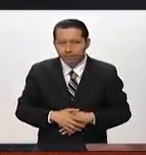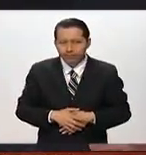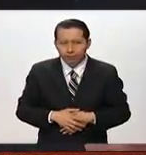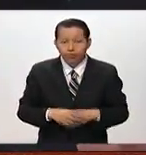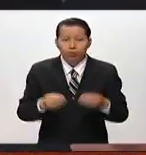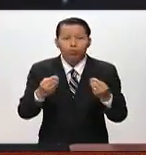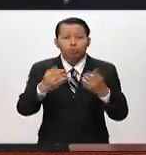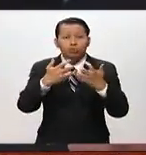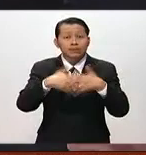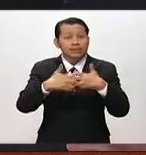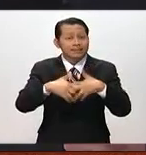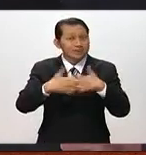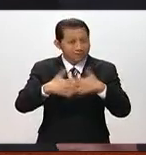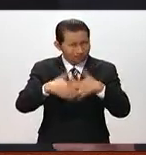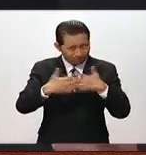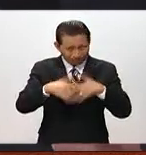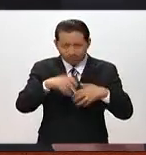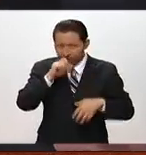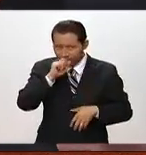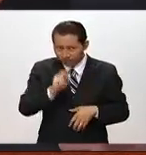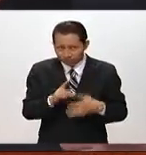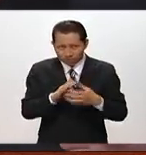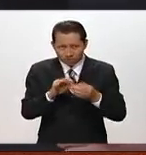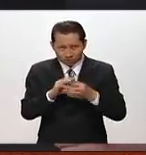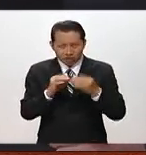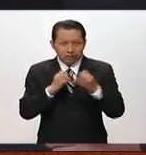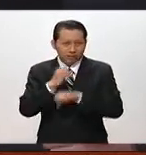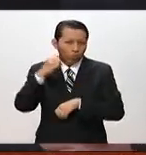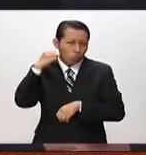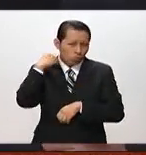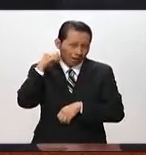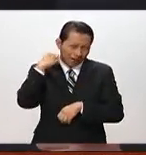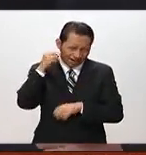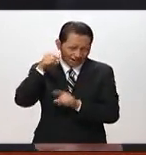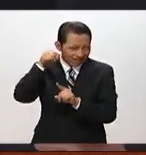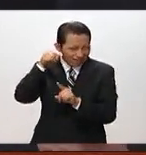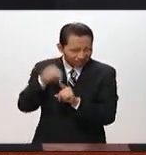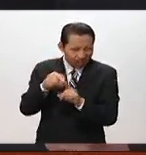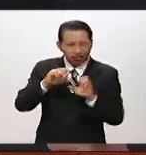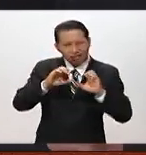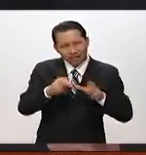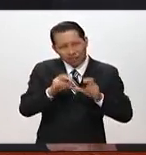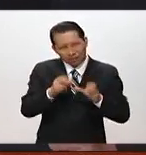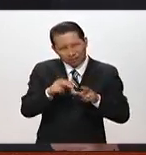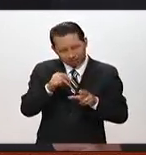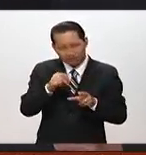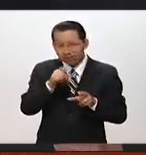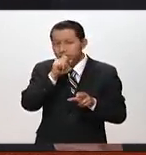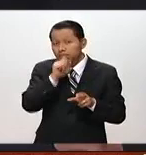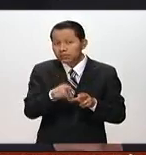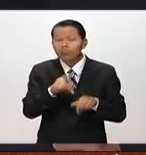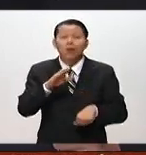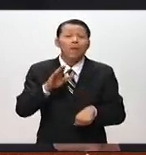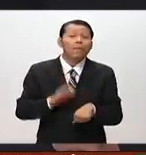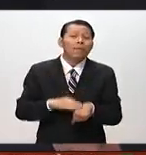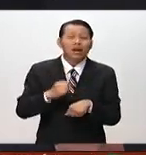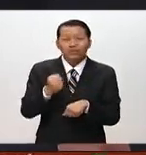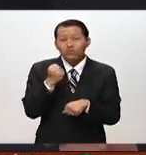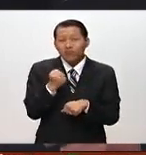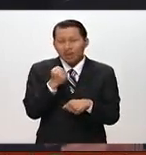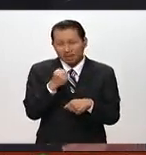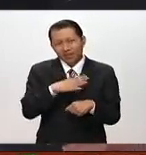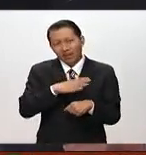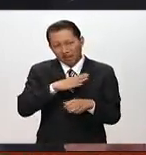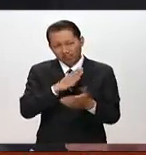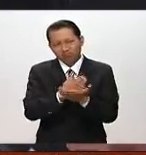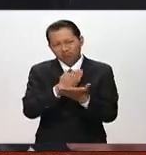Muchos empresarios, estos de los que hablamos, en el estado de Oaxaca en particular y en Chiapas en particular, donde ha habido más conflicto, no han